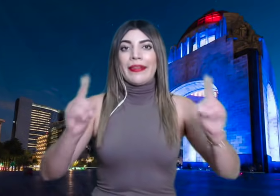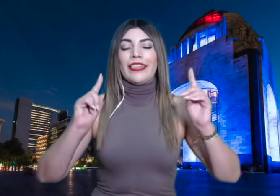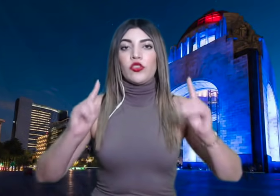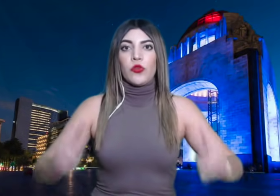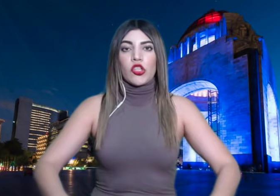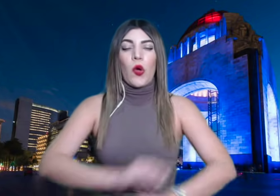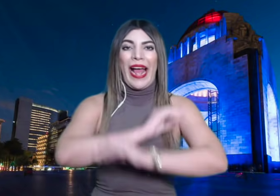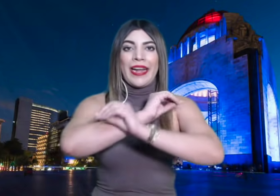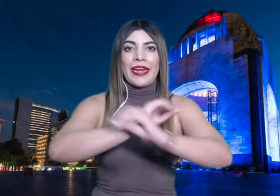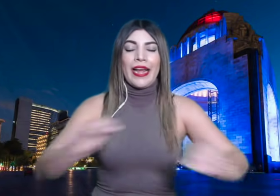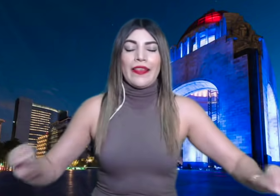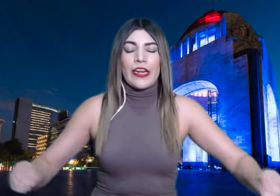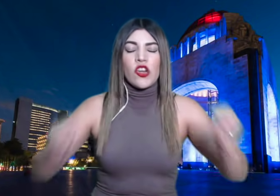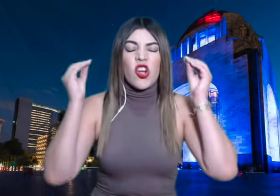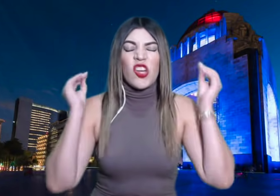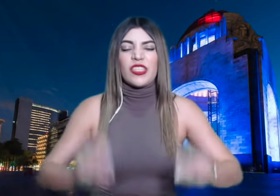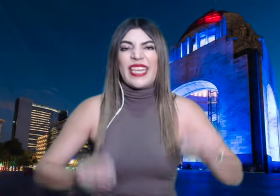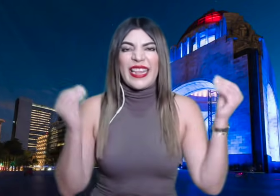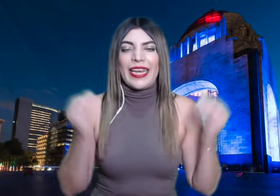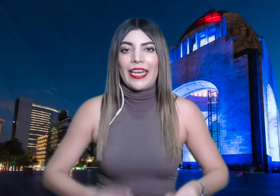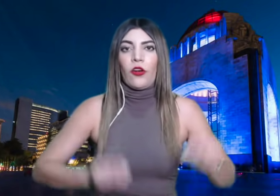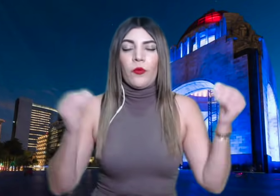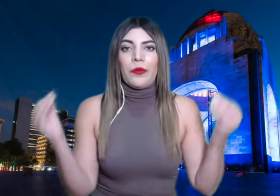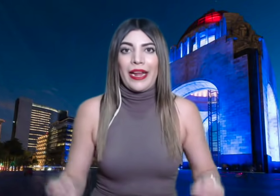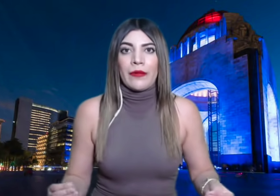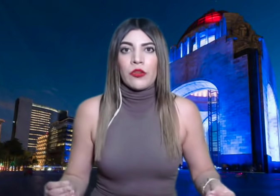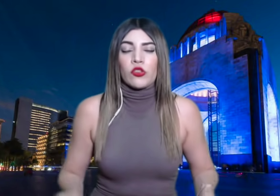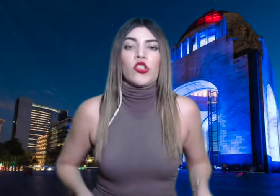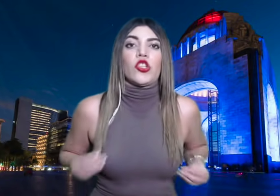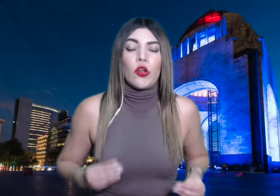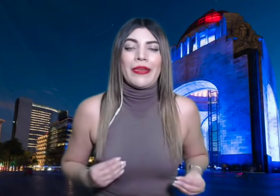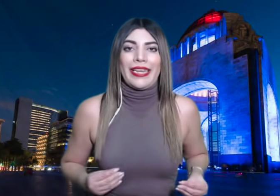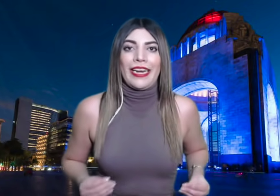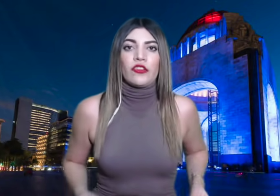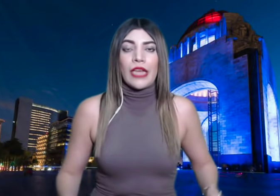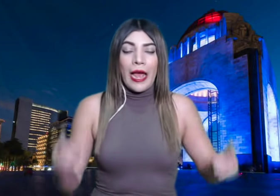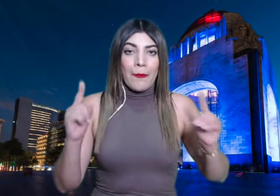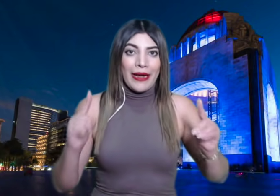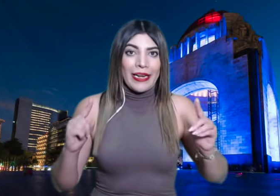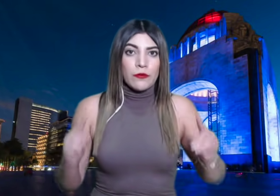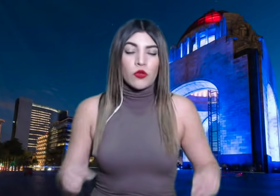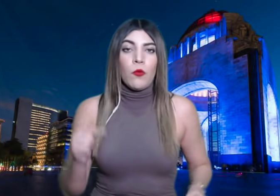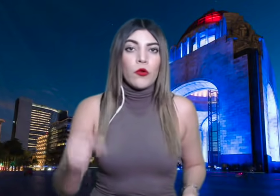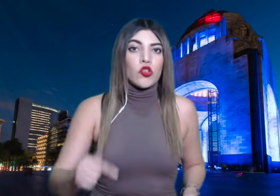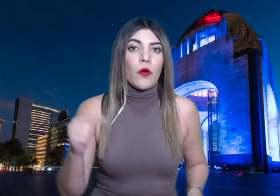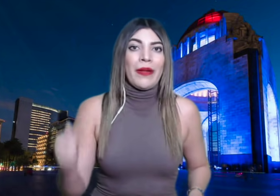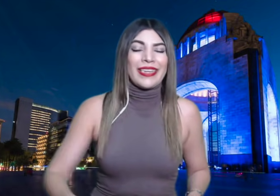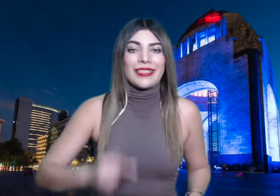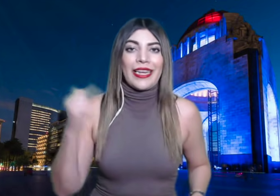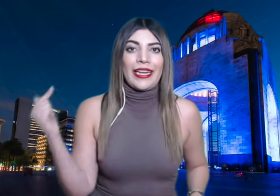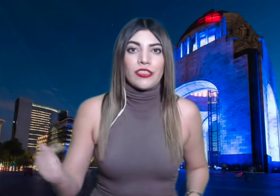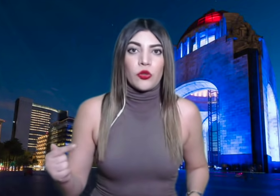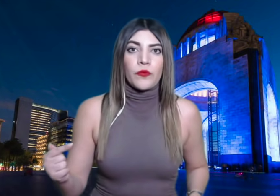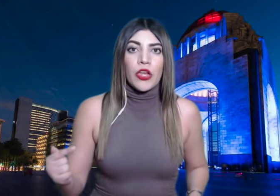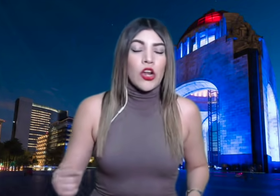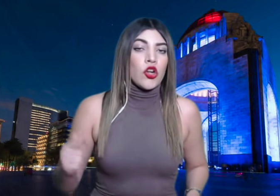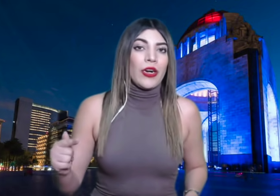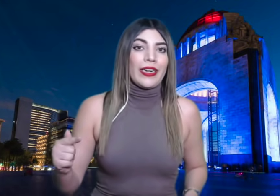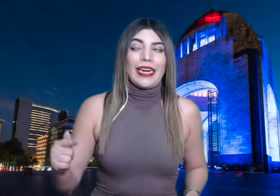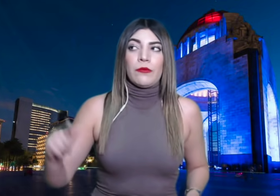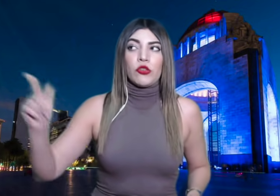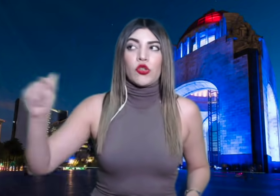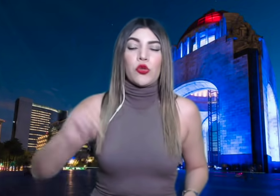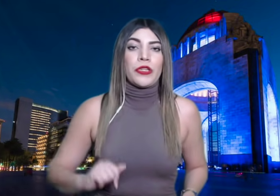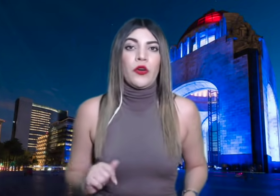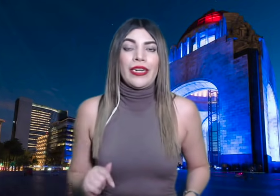No vendan su voto a nadie. No se dejen comprar, amigos. Nosotros los mexicanos valemos mucho más que esto. No